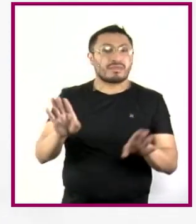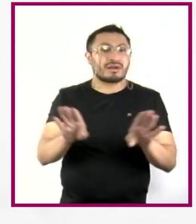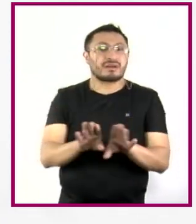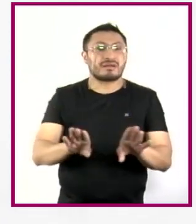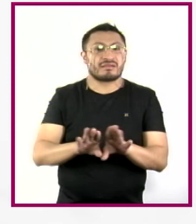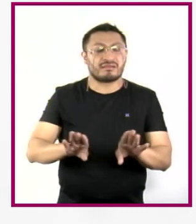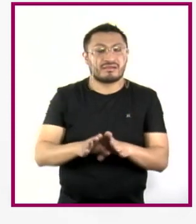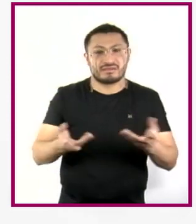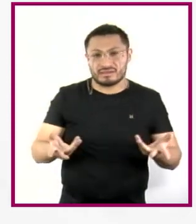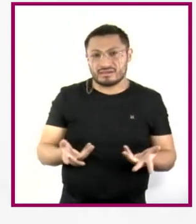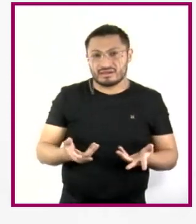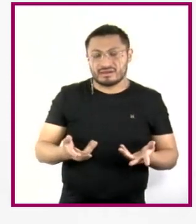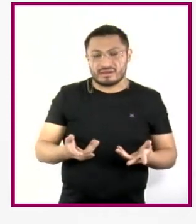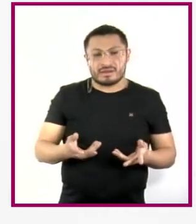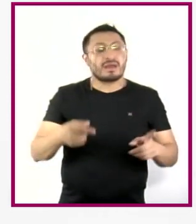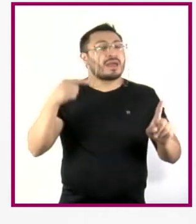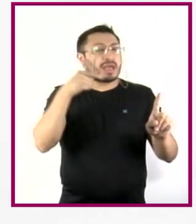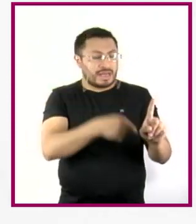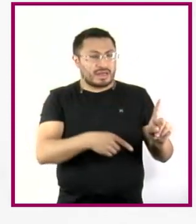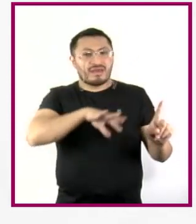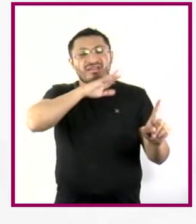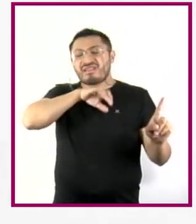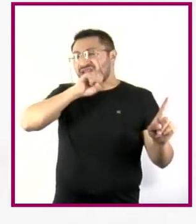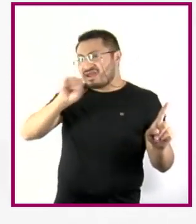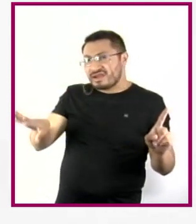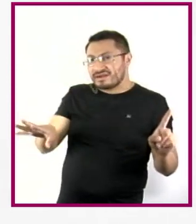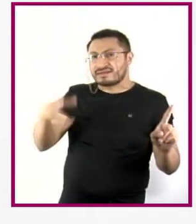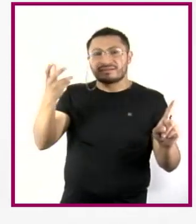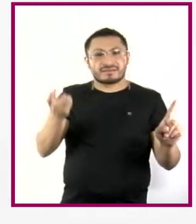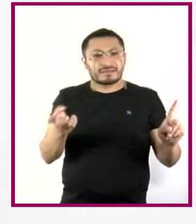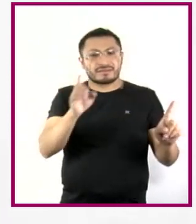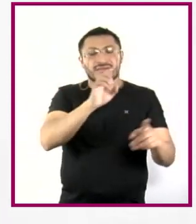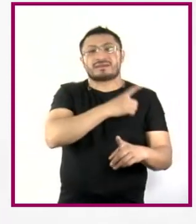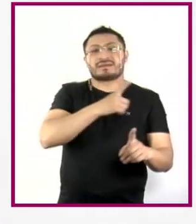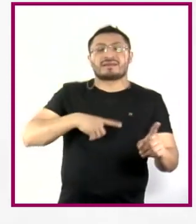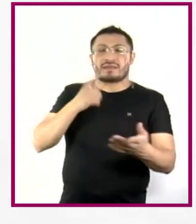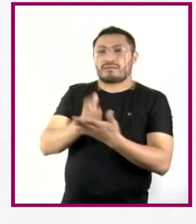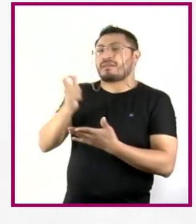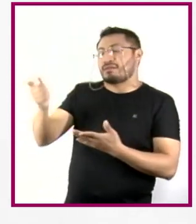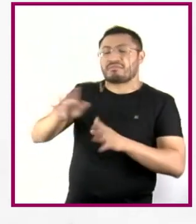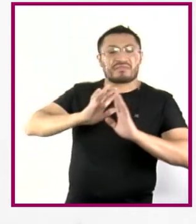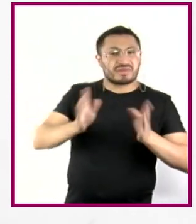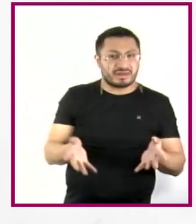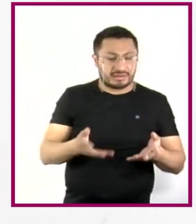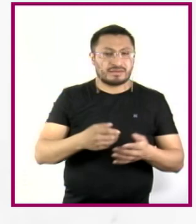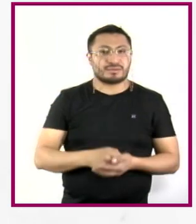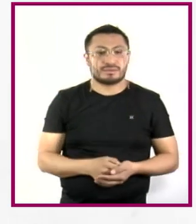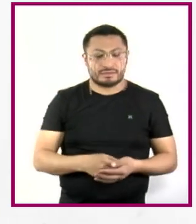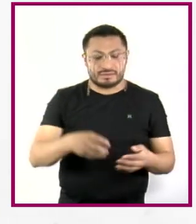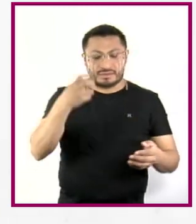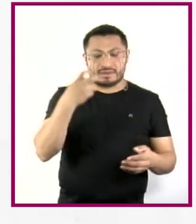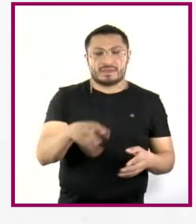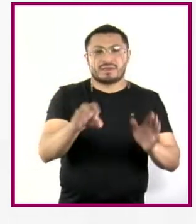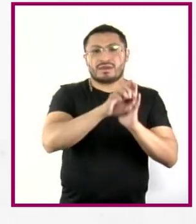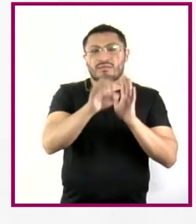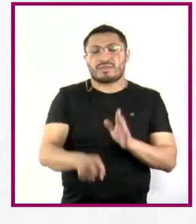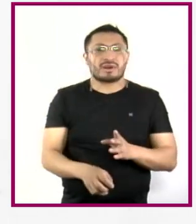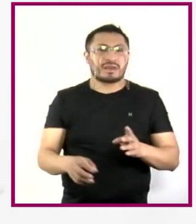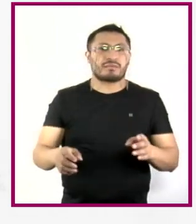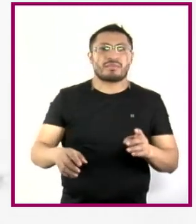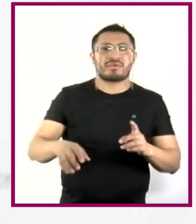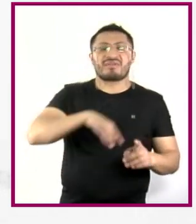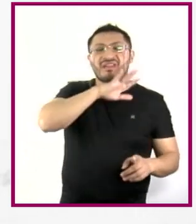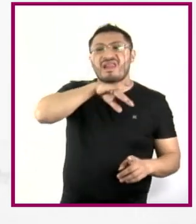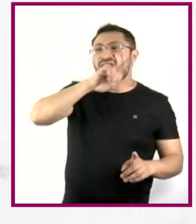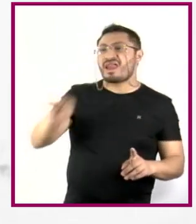que es que el que ha contaminado después debe pagar, ¿no? En este caso, es decir, en el caso en el que la contaminación ya